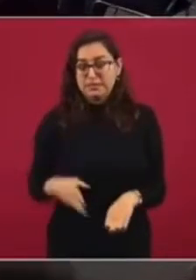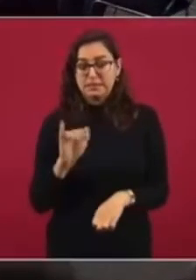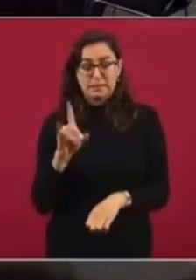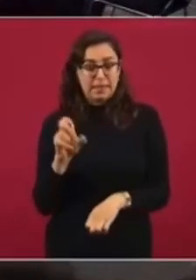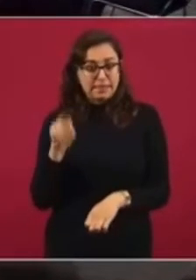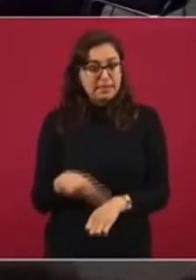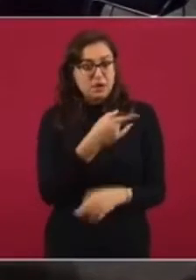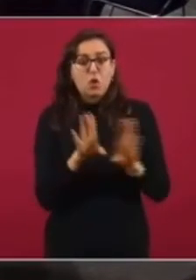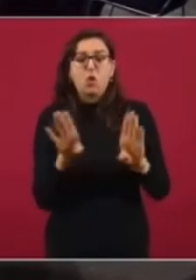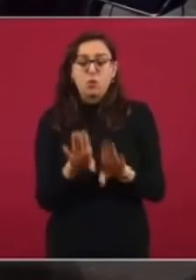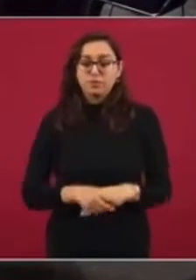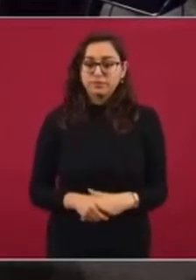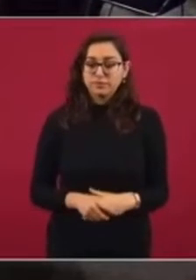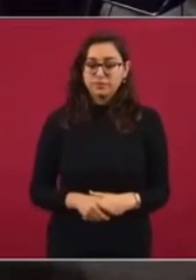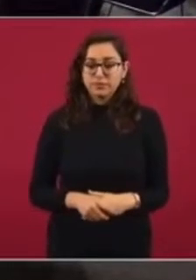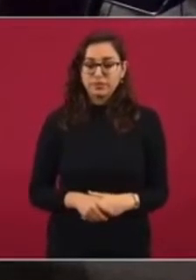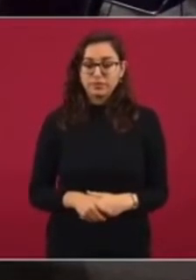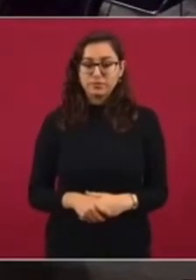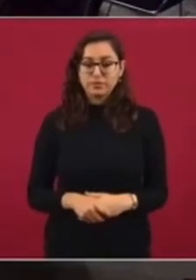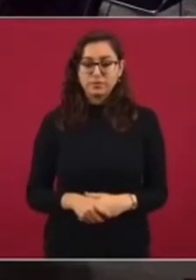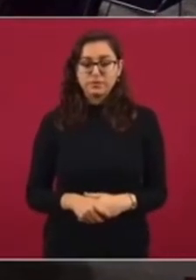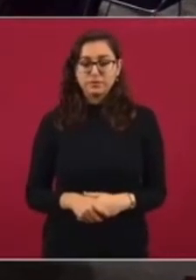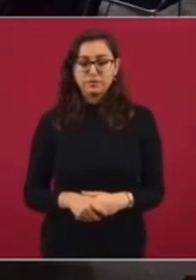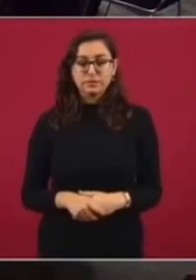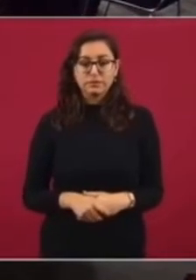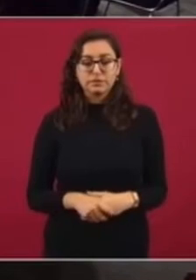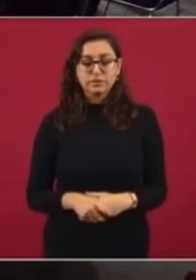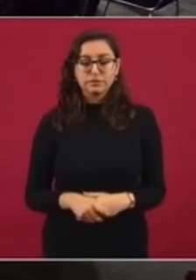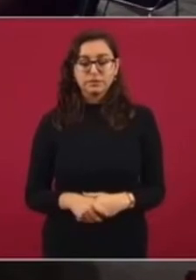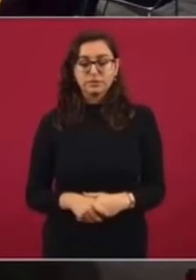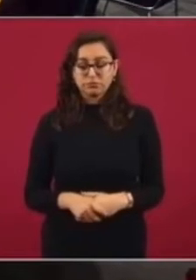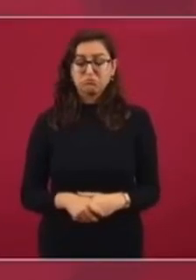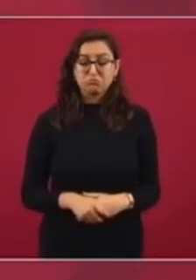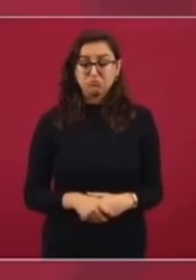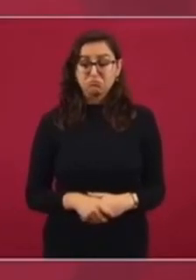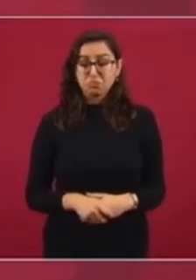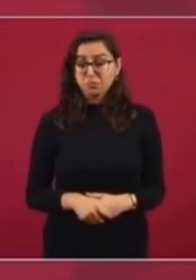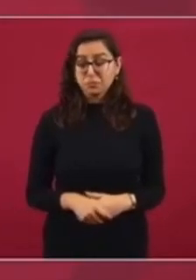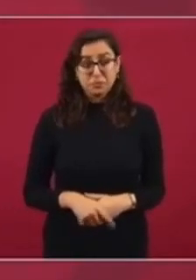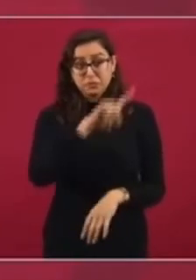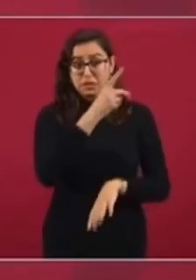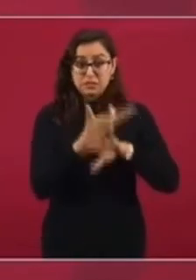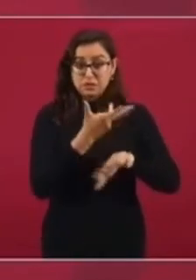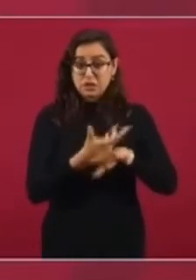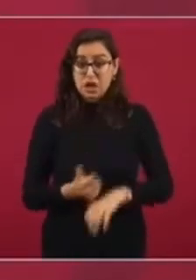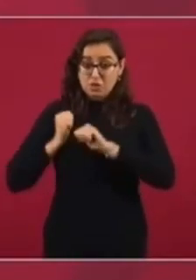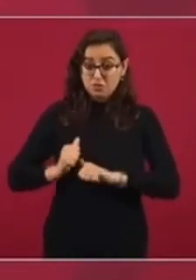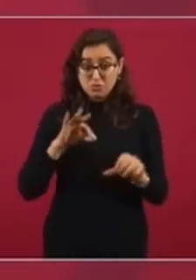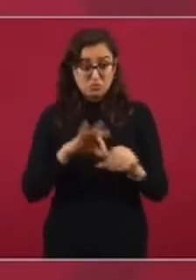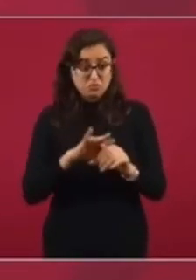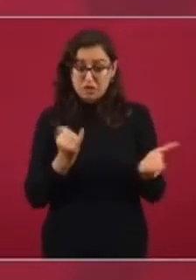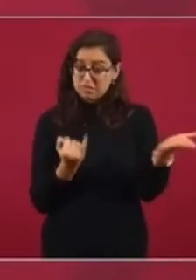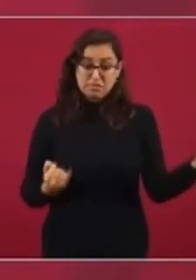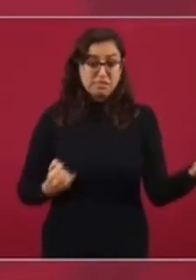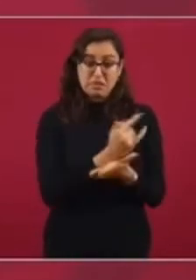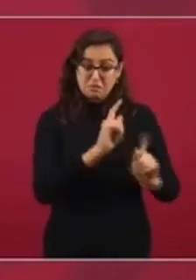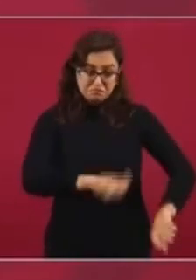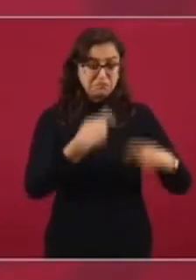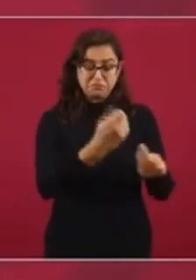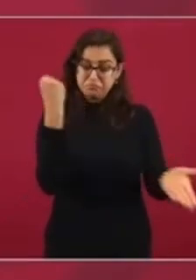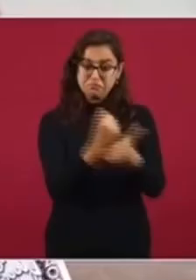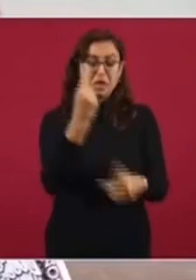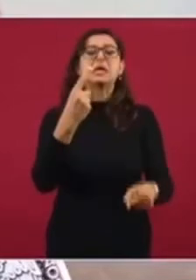Bueno, estamos esperando que las autoridades electorales de Estados Unidos ya definan sobre